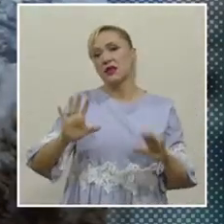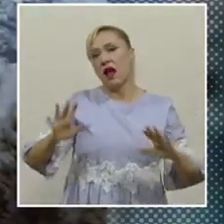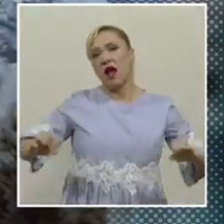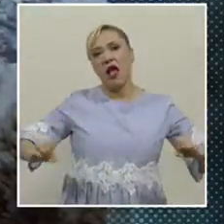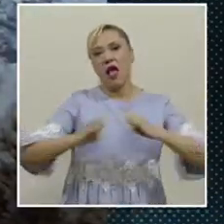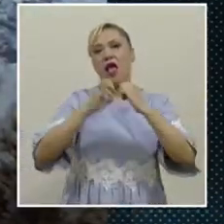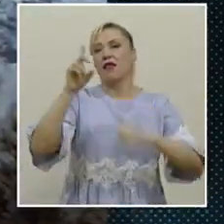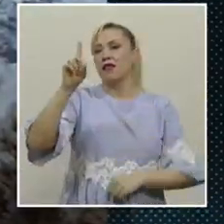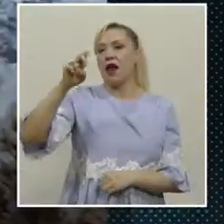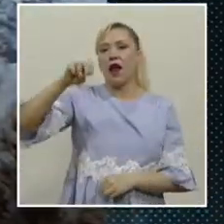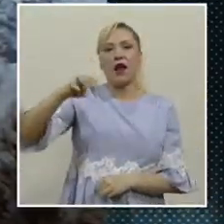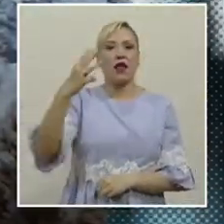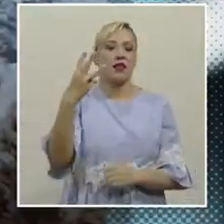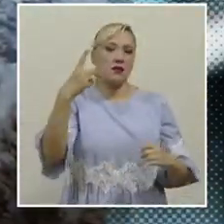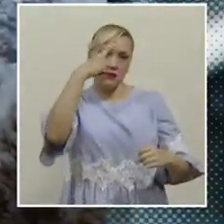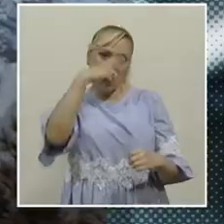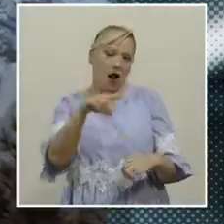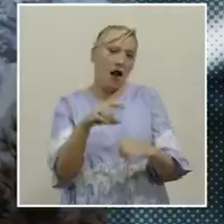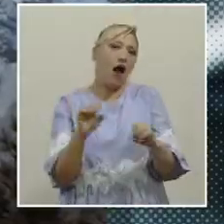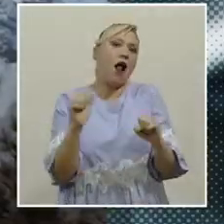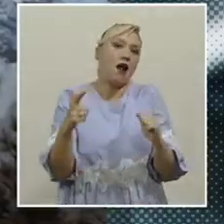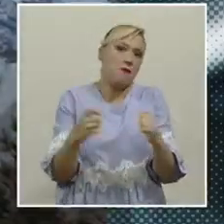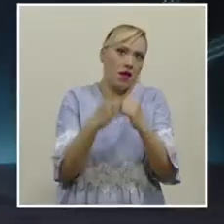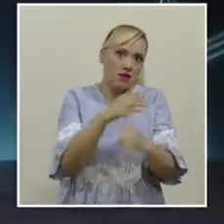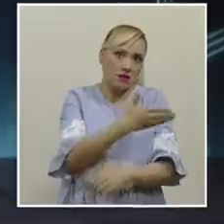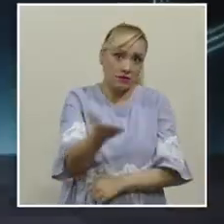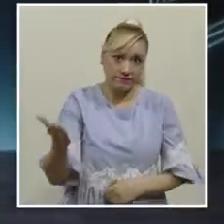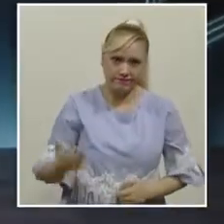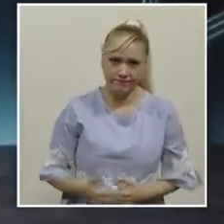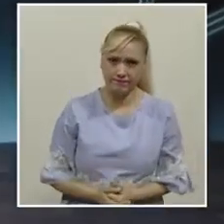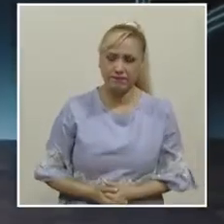fase preventiva. Volvemos.